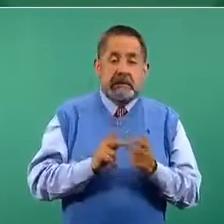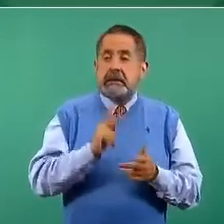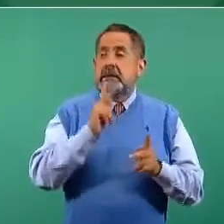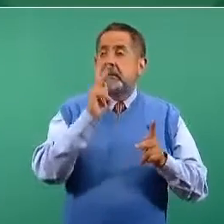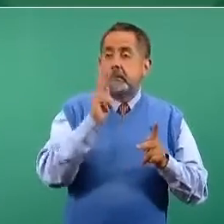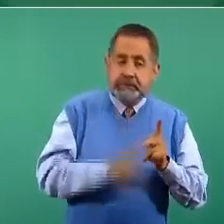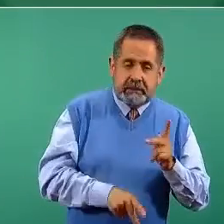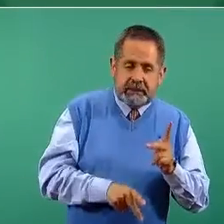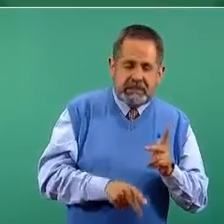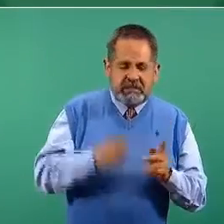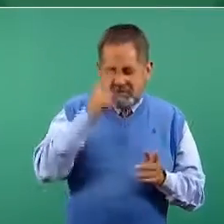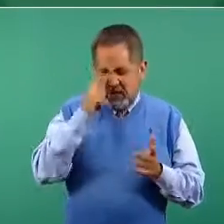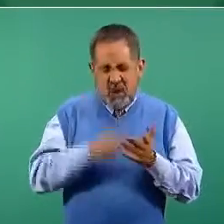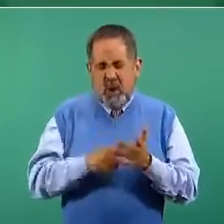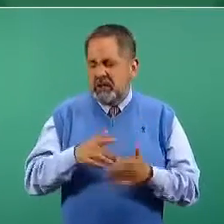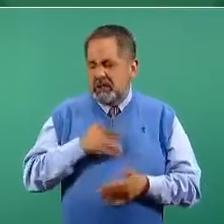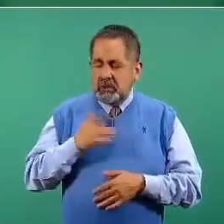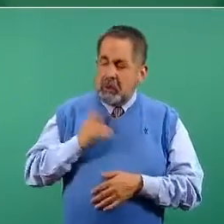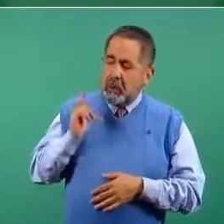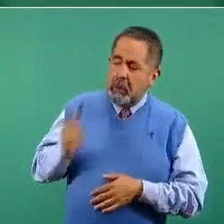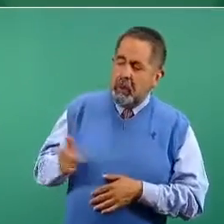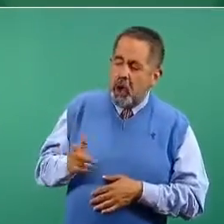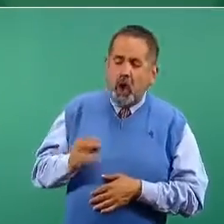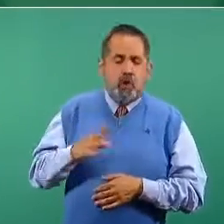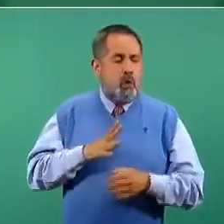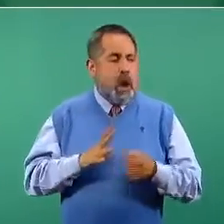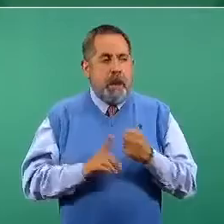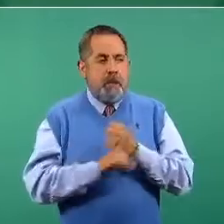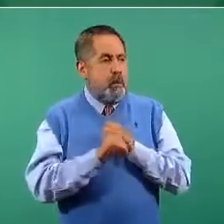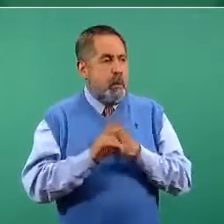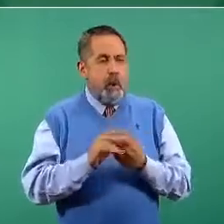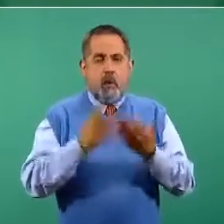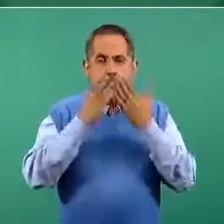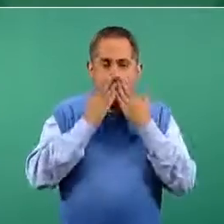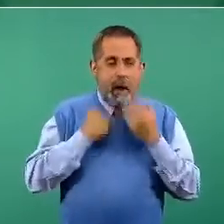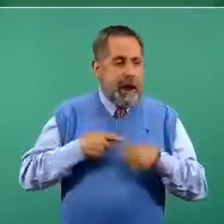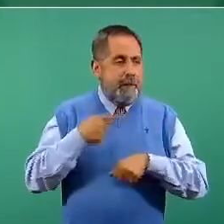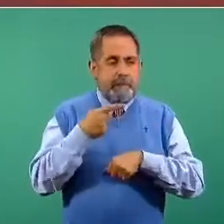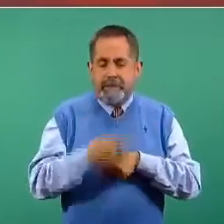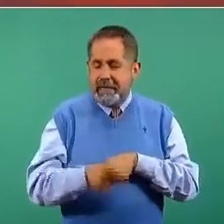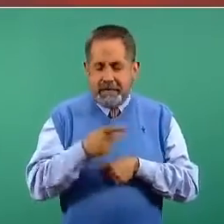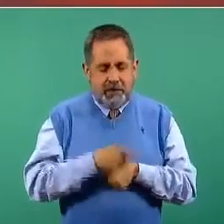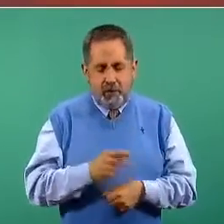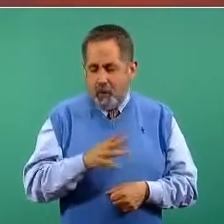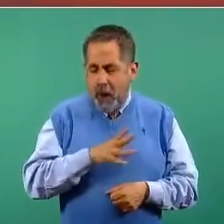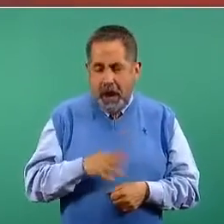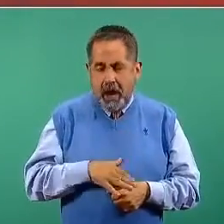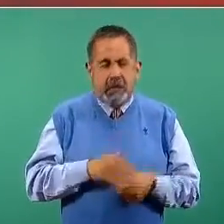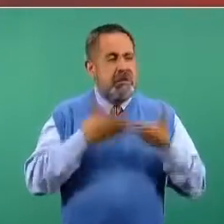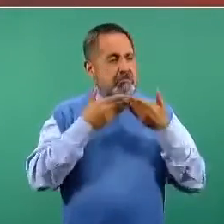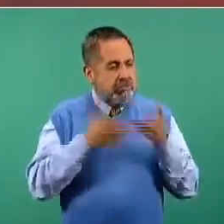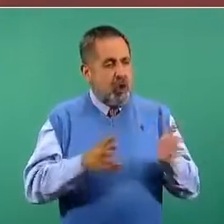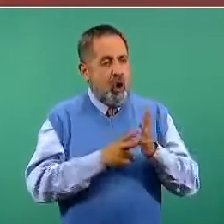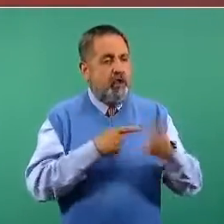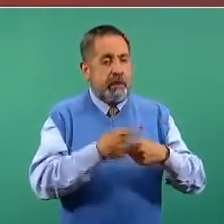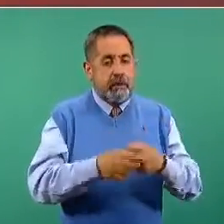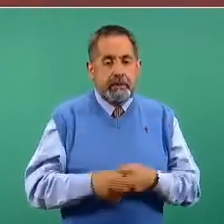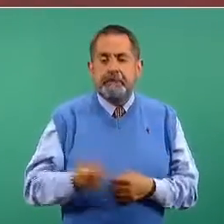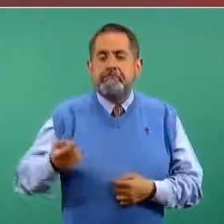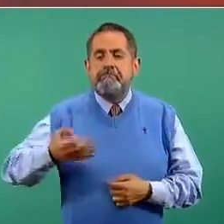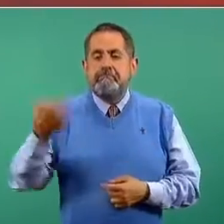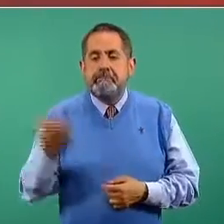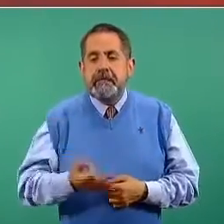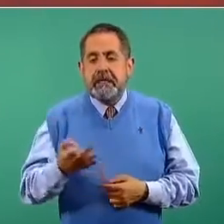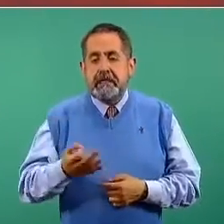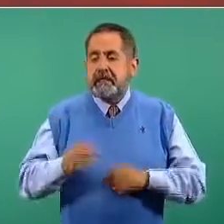esta vacuna se darán cuenta que no hay razón para dejar de utilizarla. Y exactamente eso pasó,